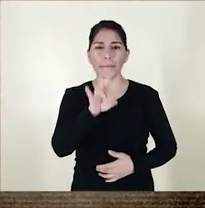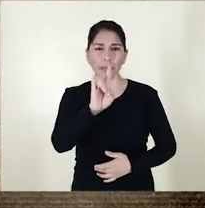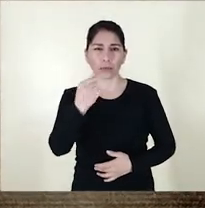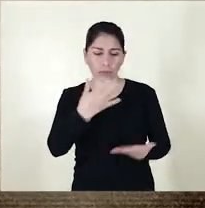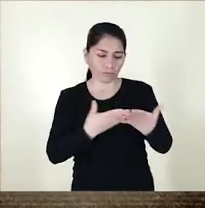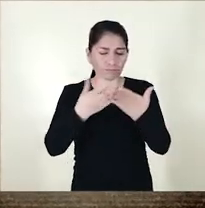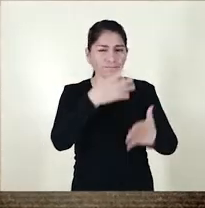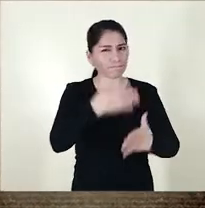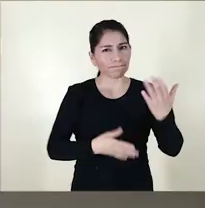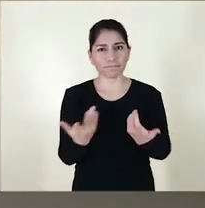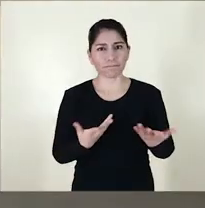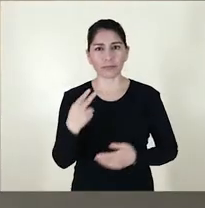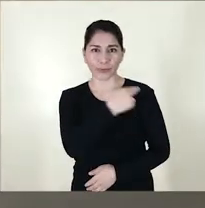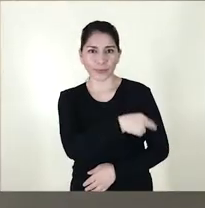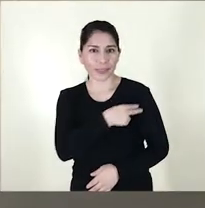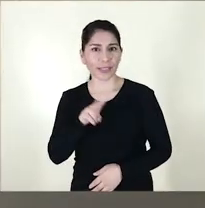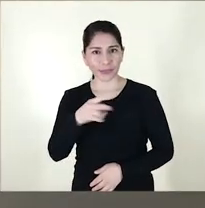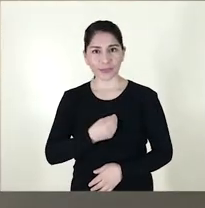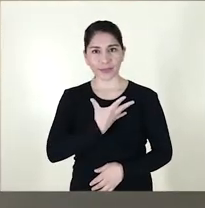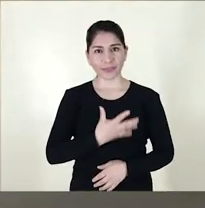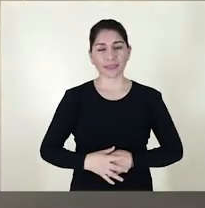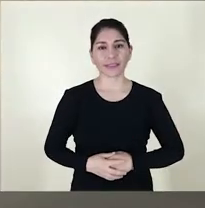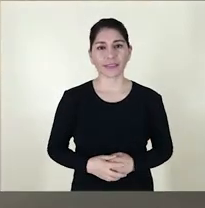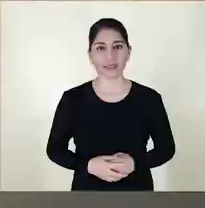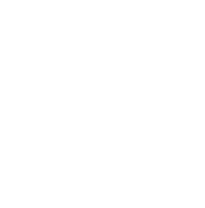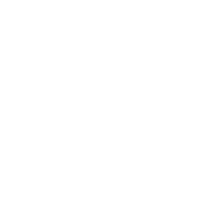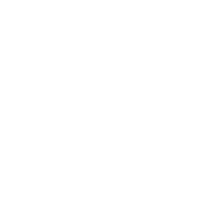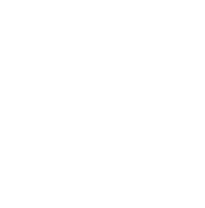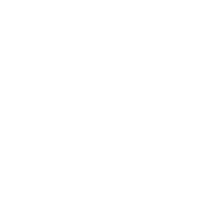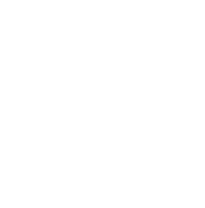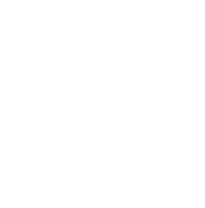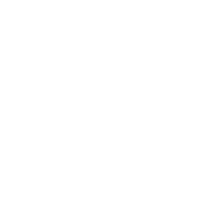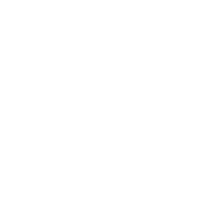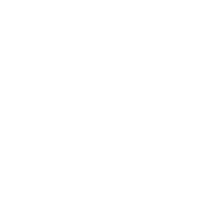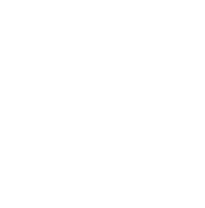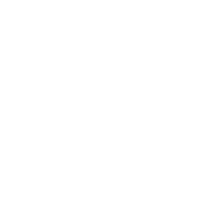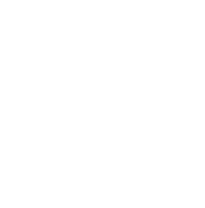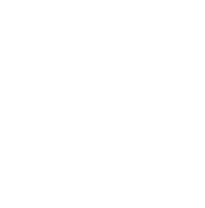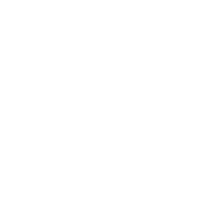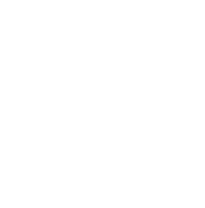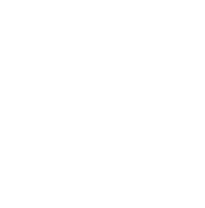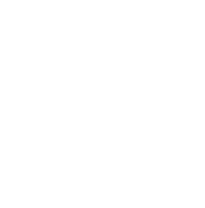y determinar el mal. Hospital 2 de Mayo. Nuestra Lima del Bicentenario.